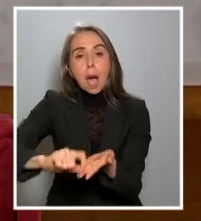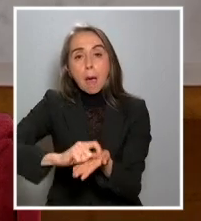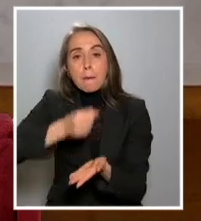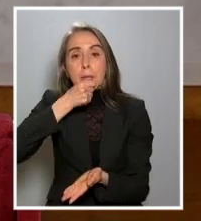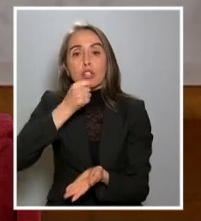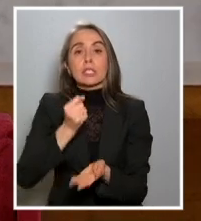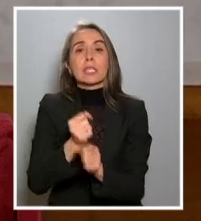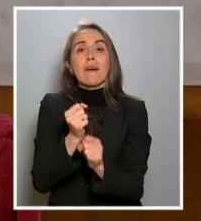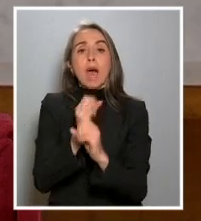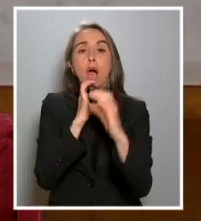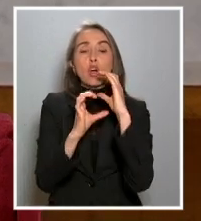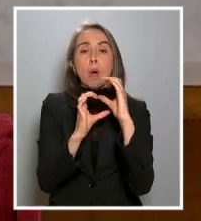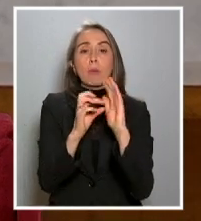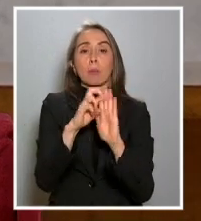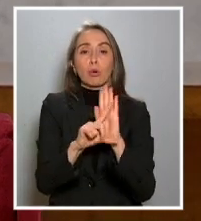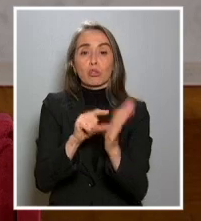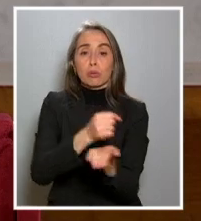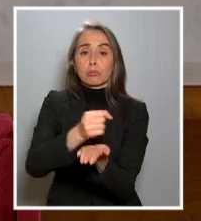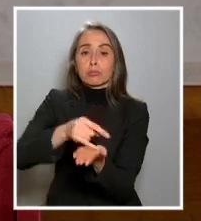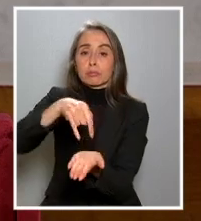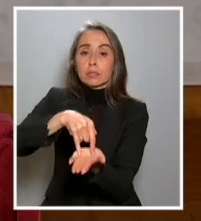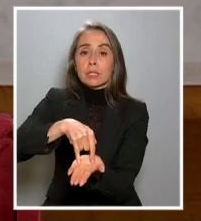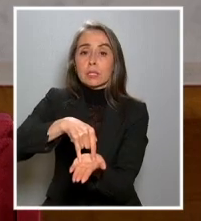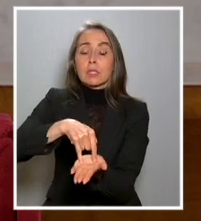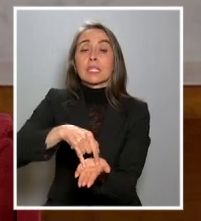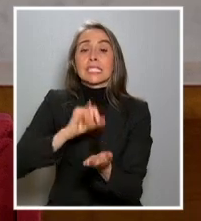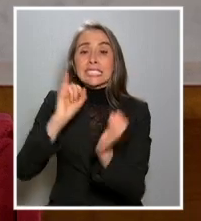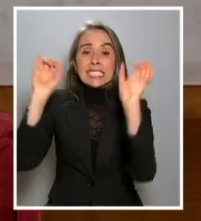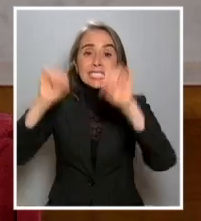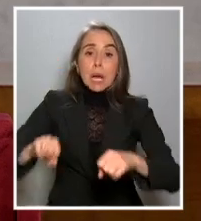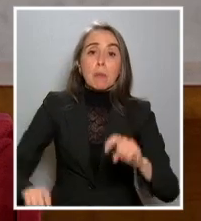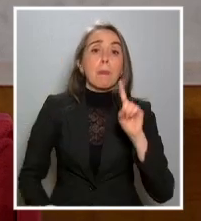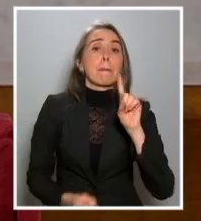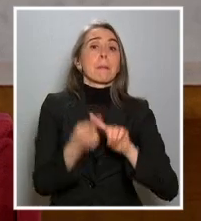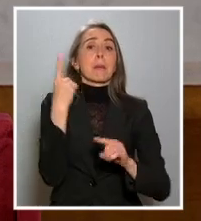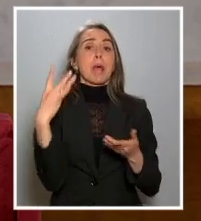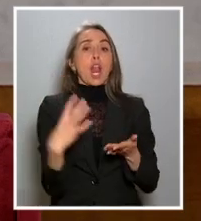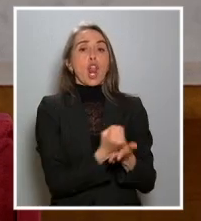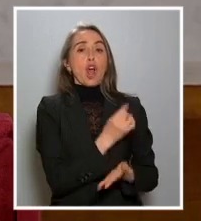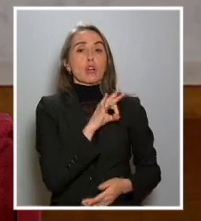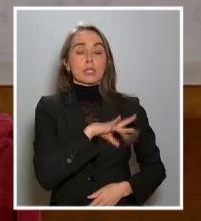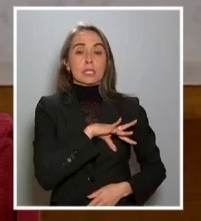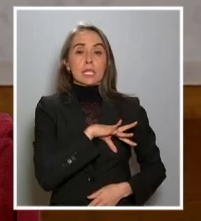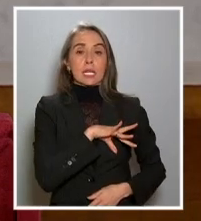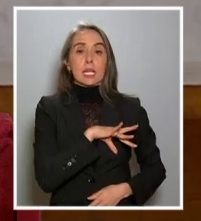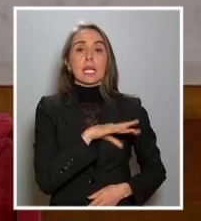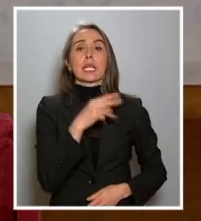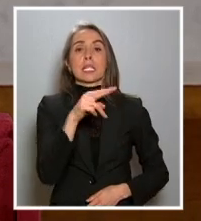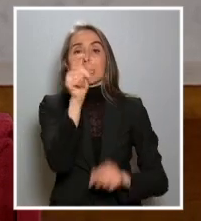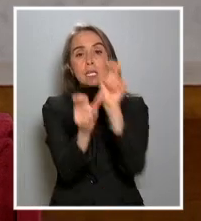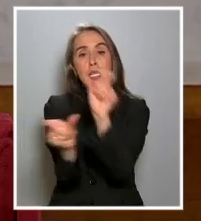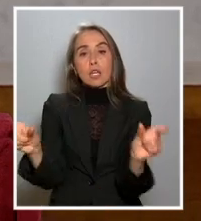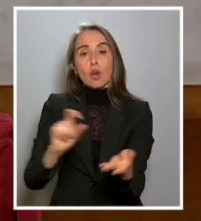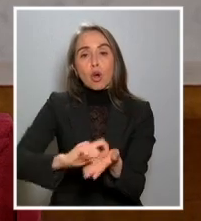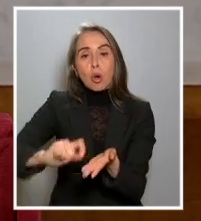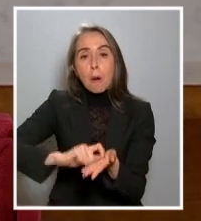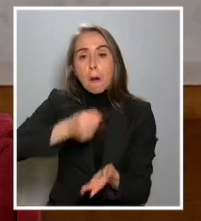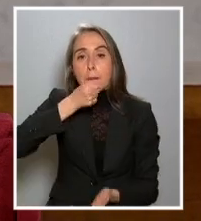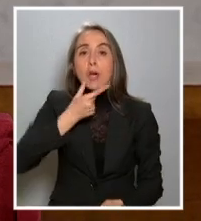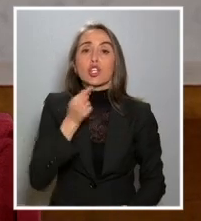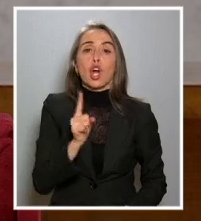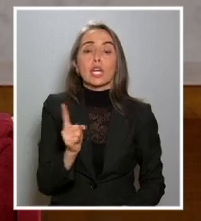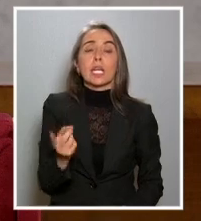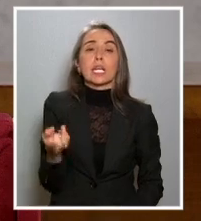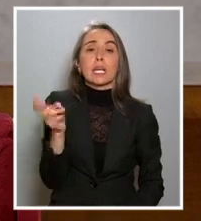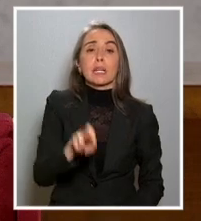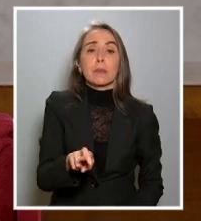las comunicaciones con un proyecto de ley cuya aprobación será un logro inédito para Chile y sus periodistas. No queremos que